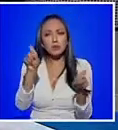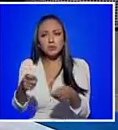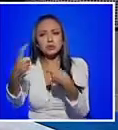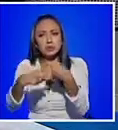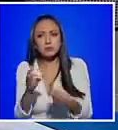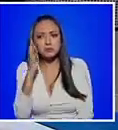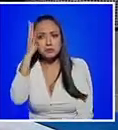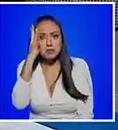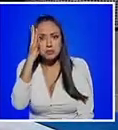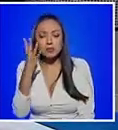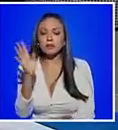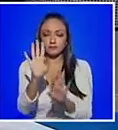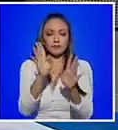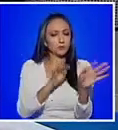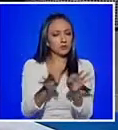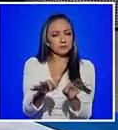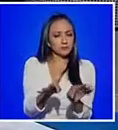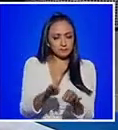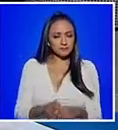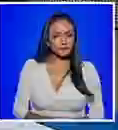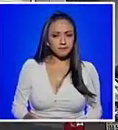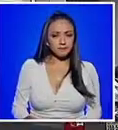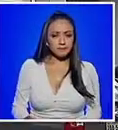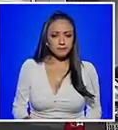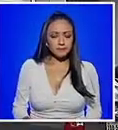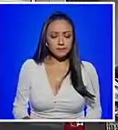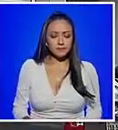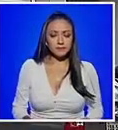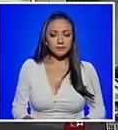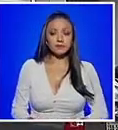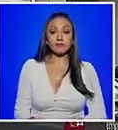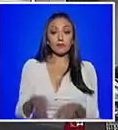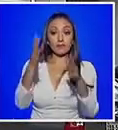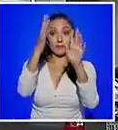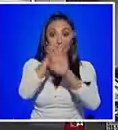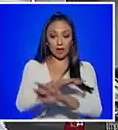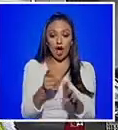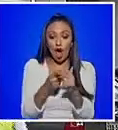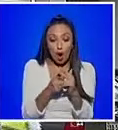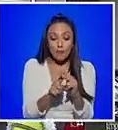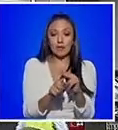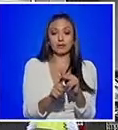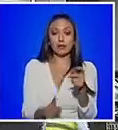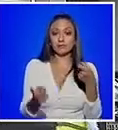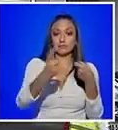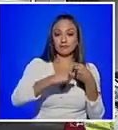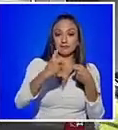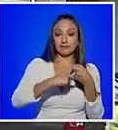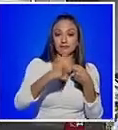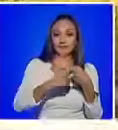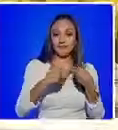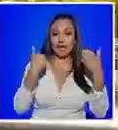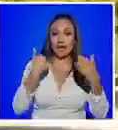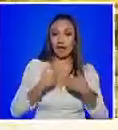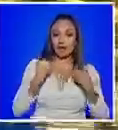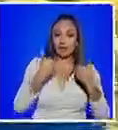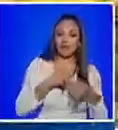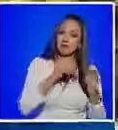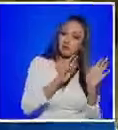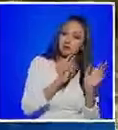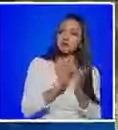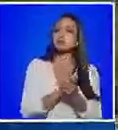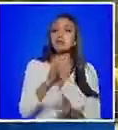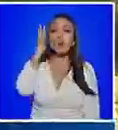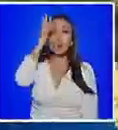cuenta más detalles de lo sucedido. A pocas horas de que inició la inscripción de candidaturas, Jorge Yunda presentó